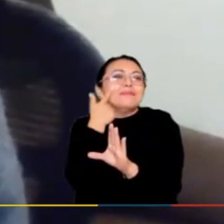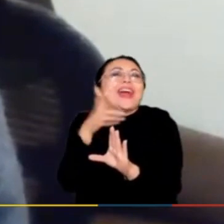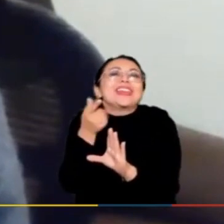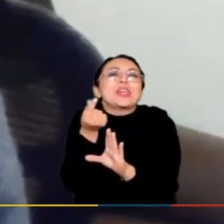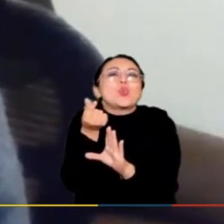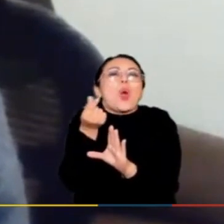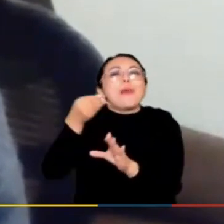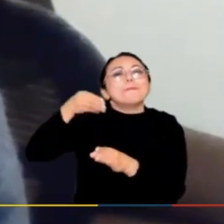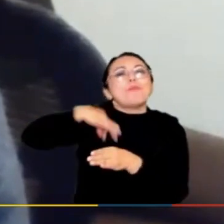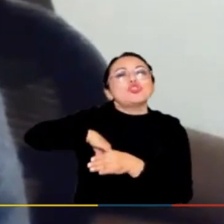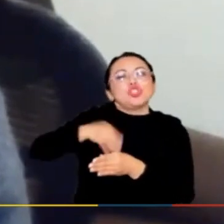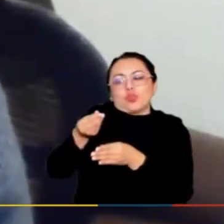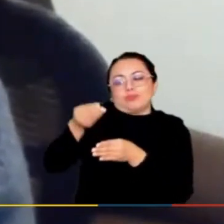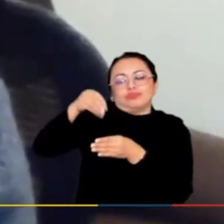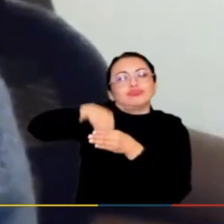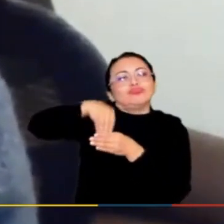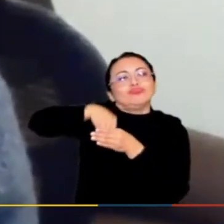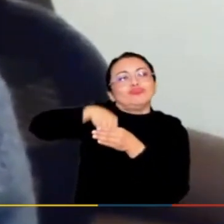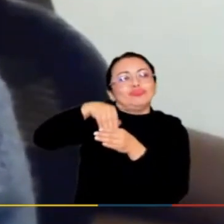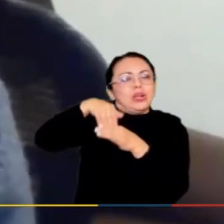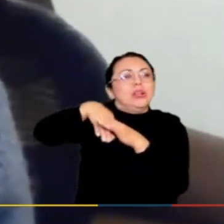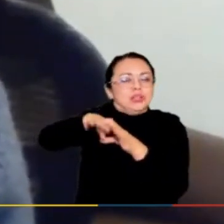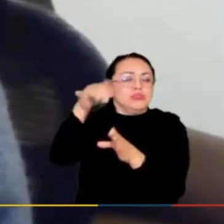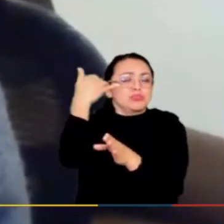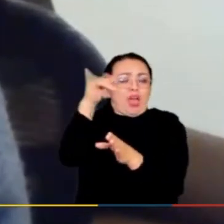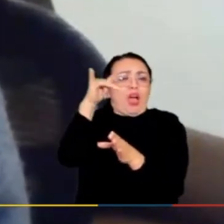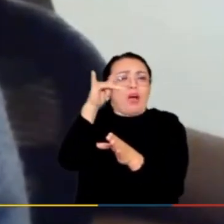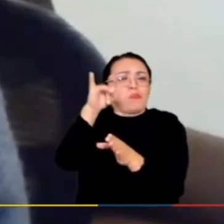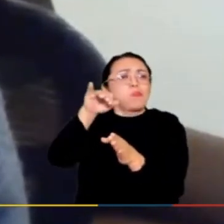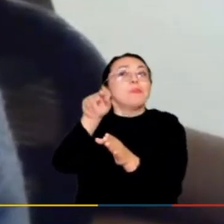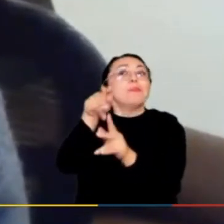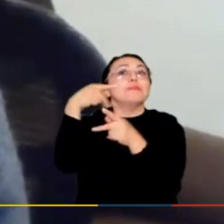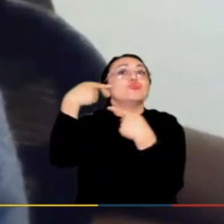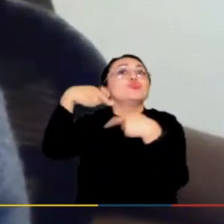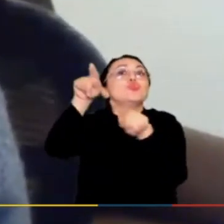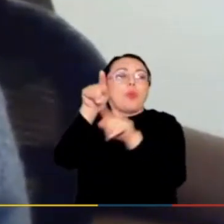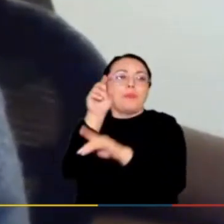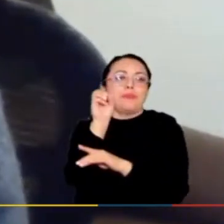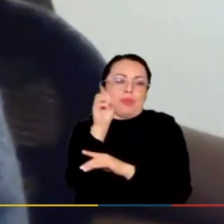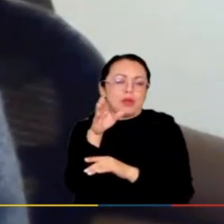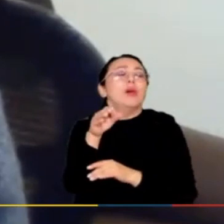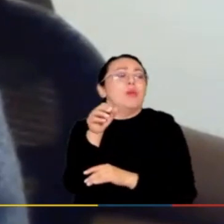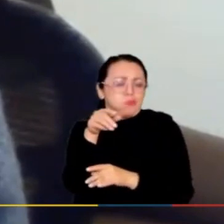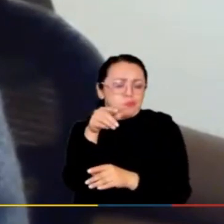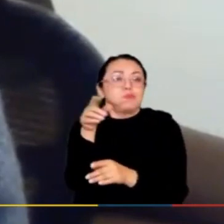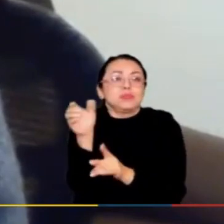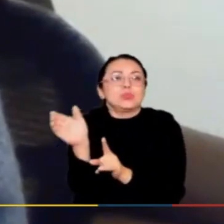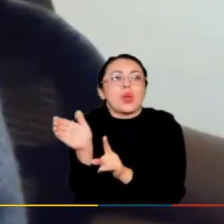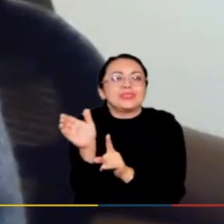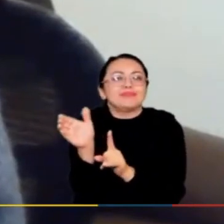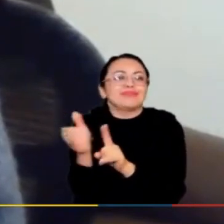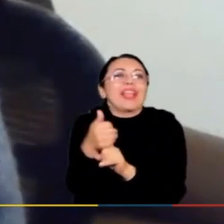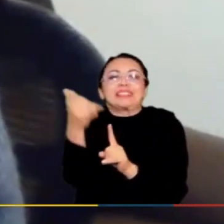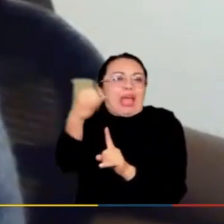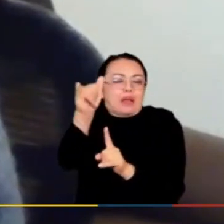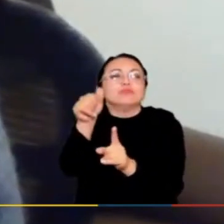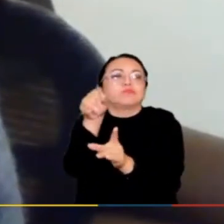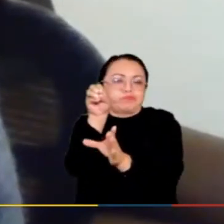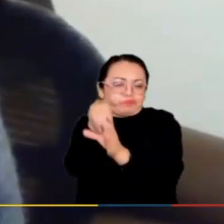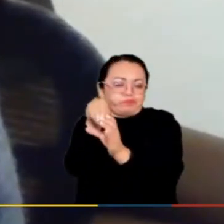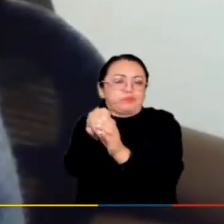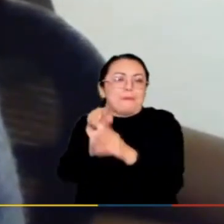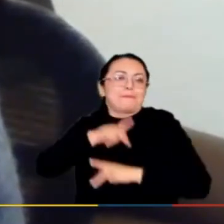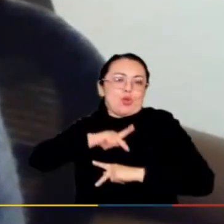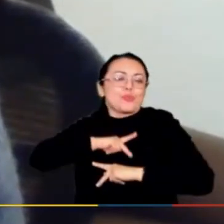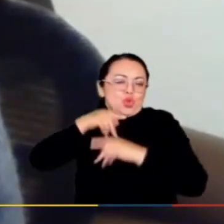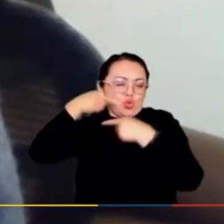se llama posición propia del banco. Ese dinero efectivamente sí estaba en posesión del Banco de